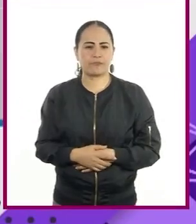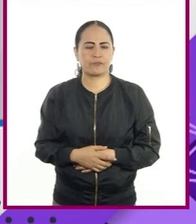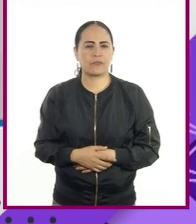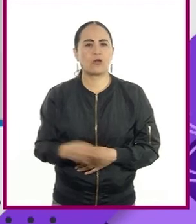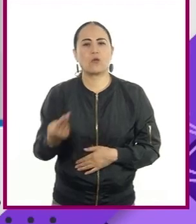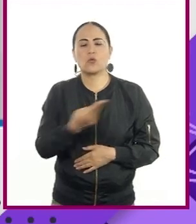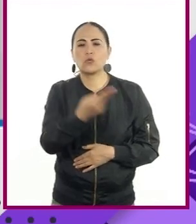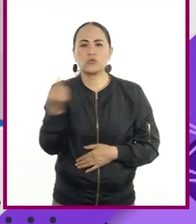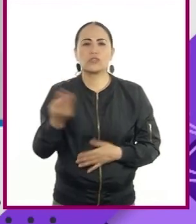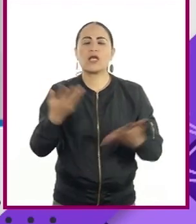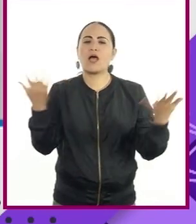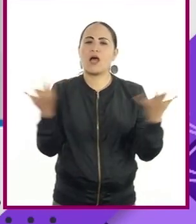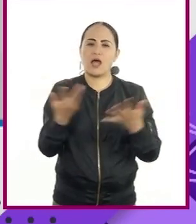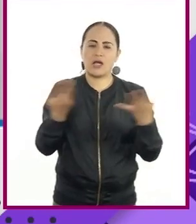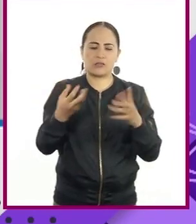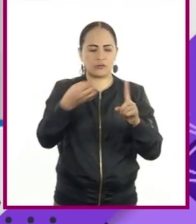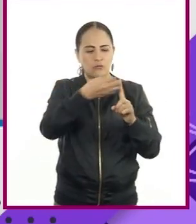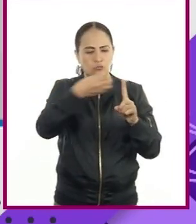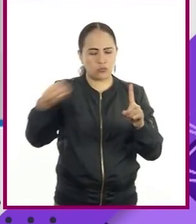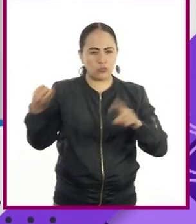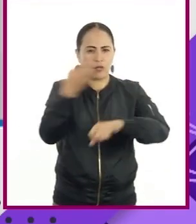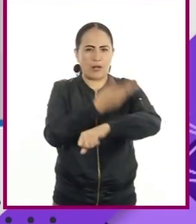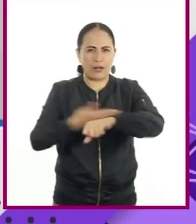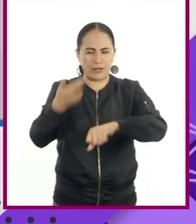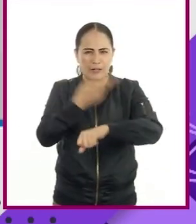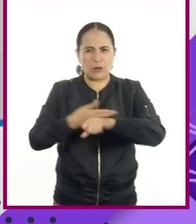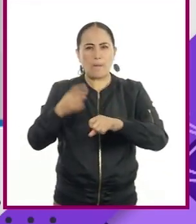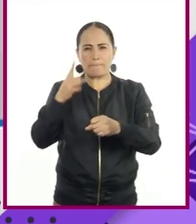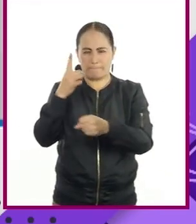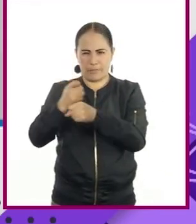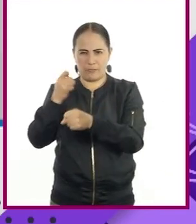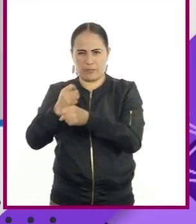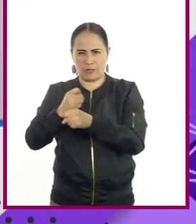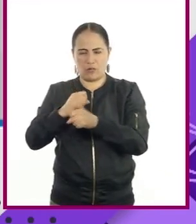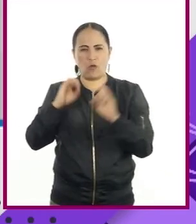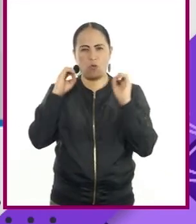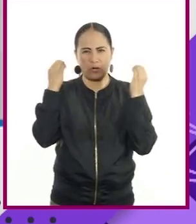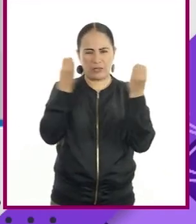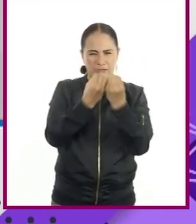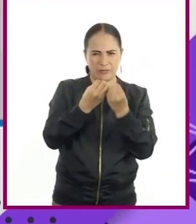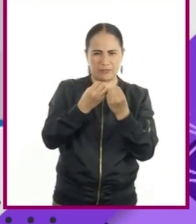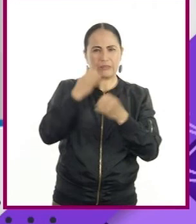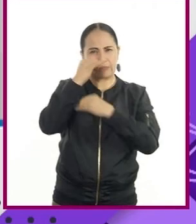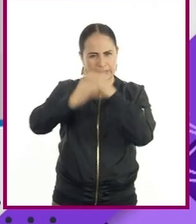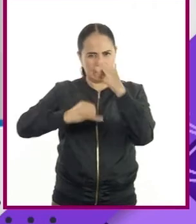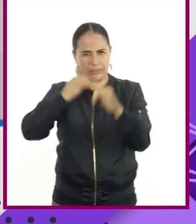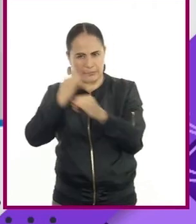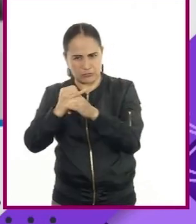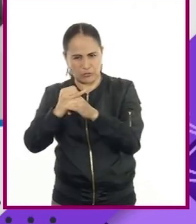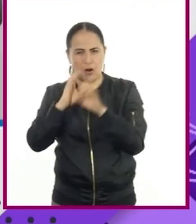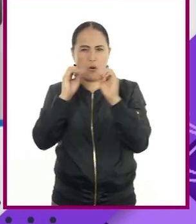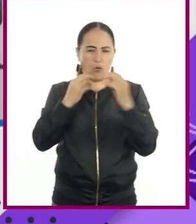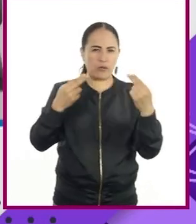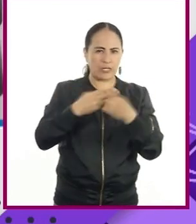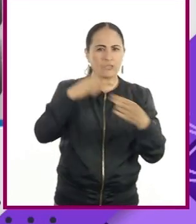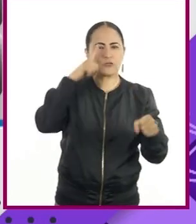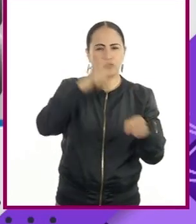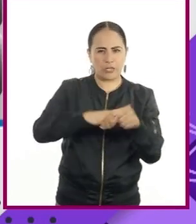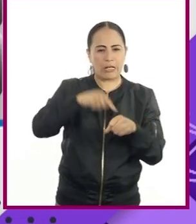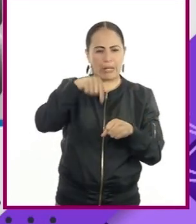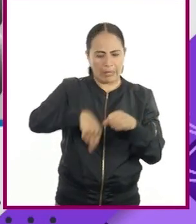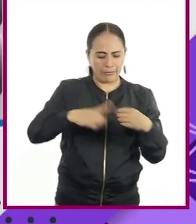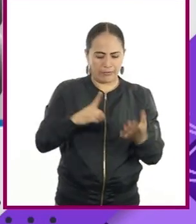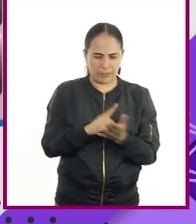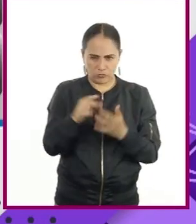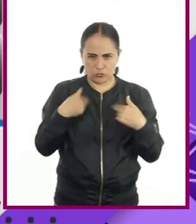esquema en el que anoten los organismos a nivel nacional e internacional que se encargan de velar y proteger los derechos